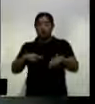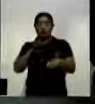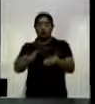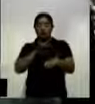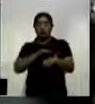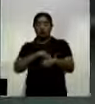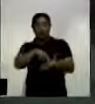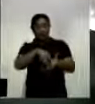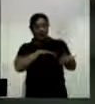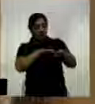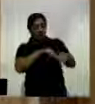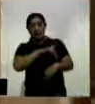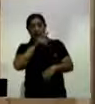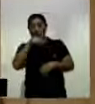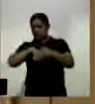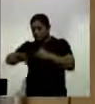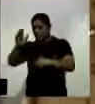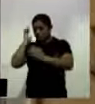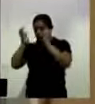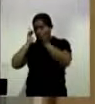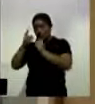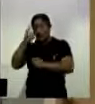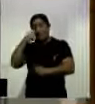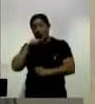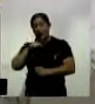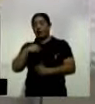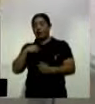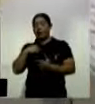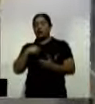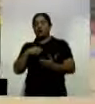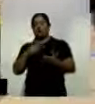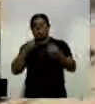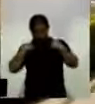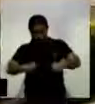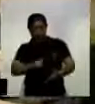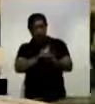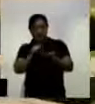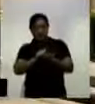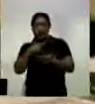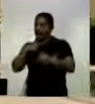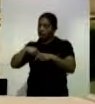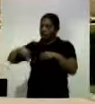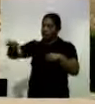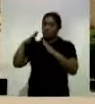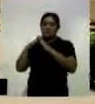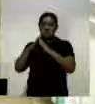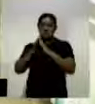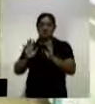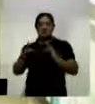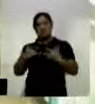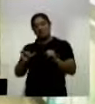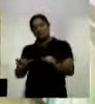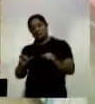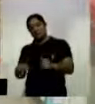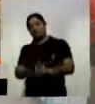cada jornada se sanitice a fin de prevenir contagios con sus familiares directos. Para Ahora Noticias, Marian